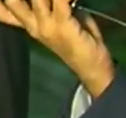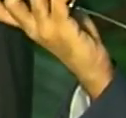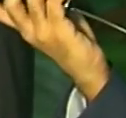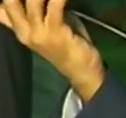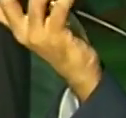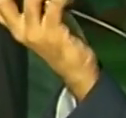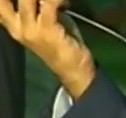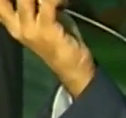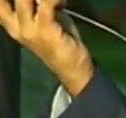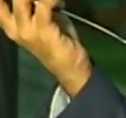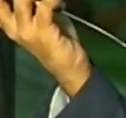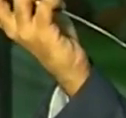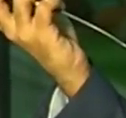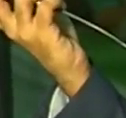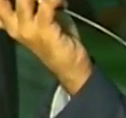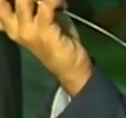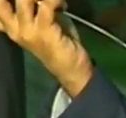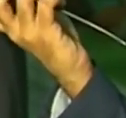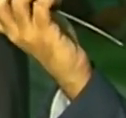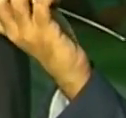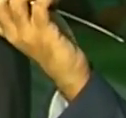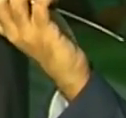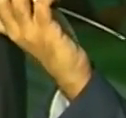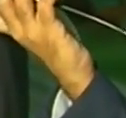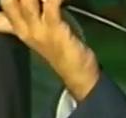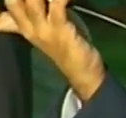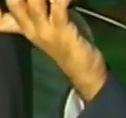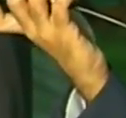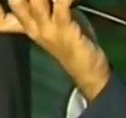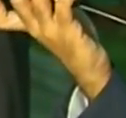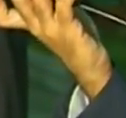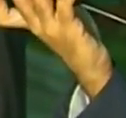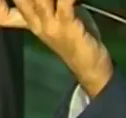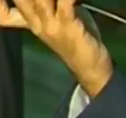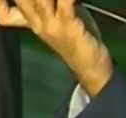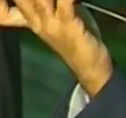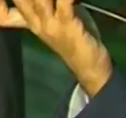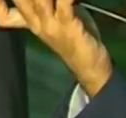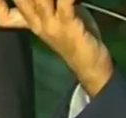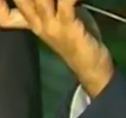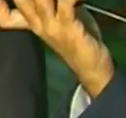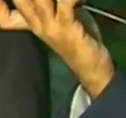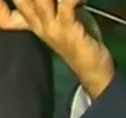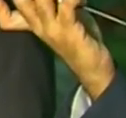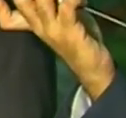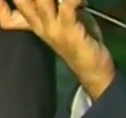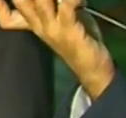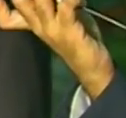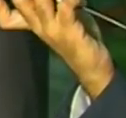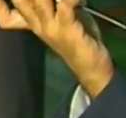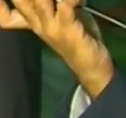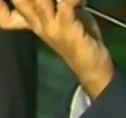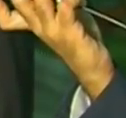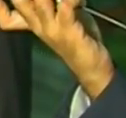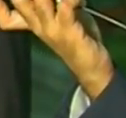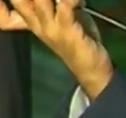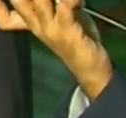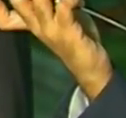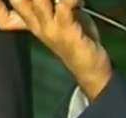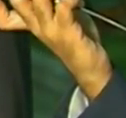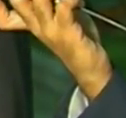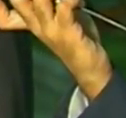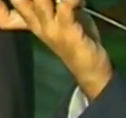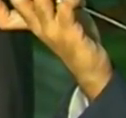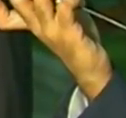país soberano, para acceder al crédito. Lo que se ha denunciado acerca del riesgo país tiene que ver con eso. Venezuela es